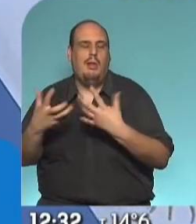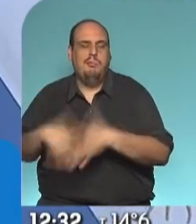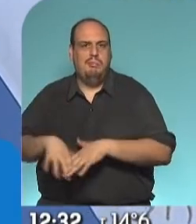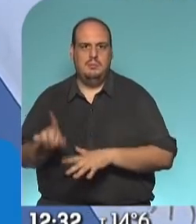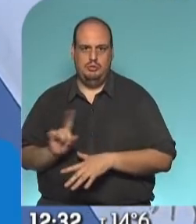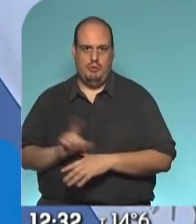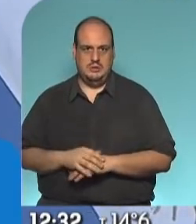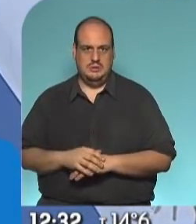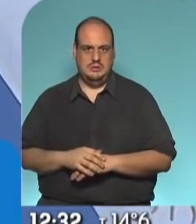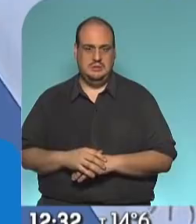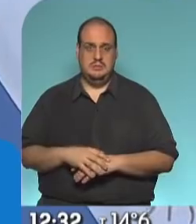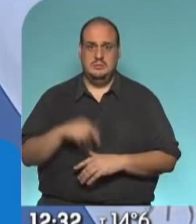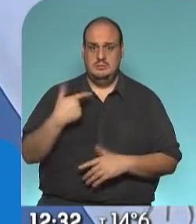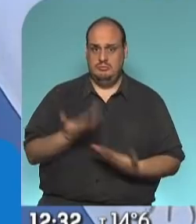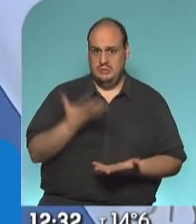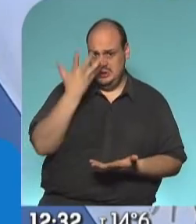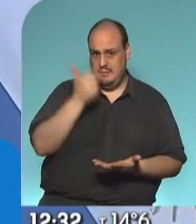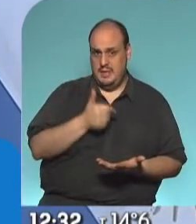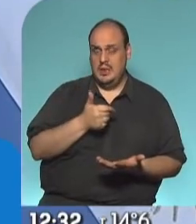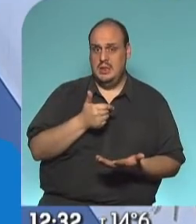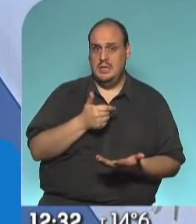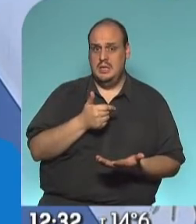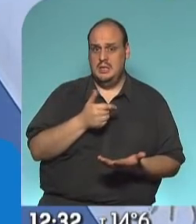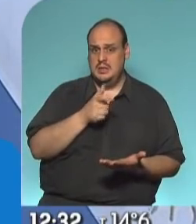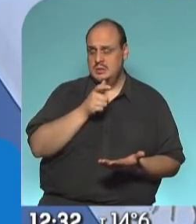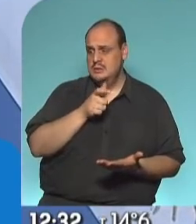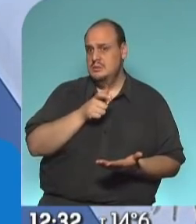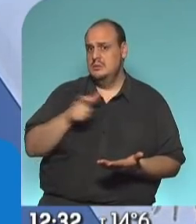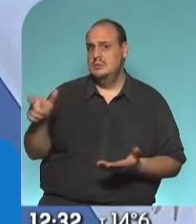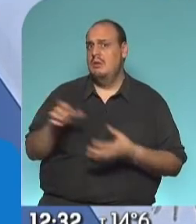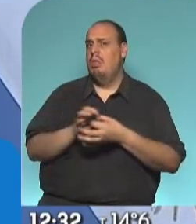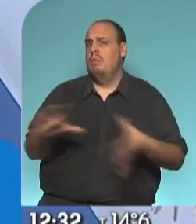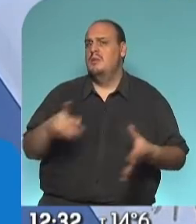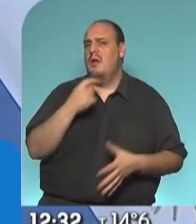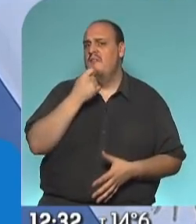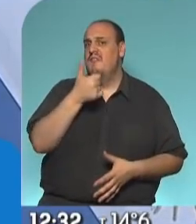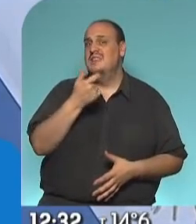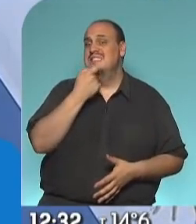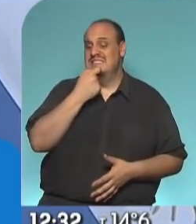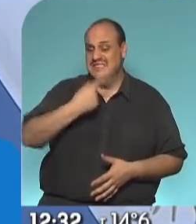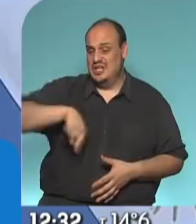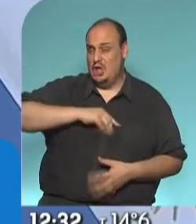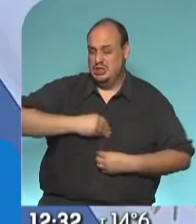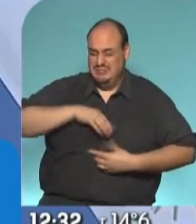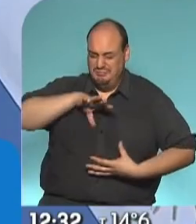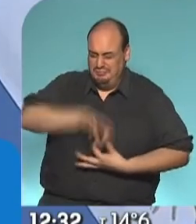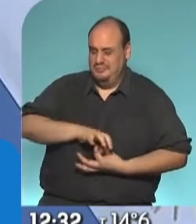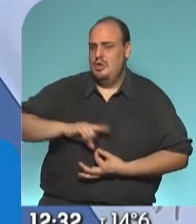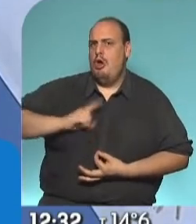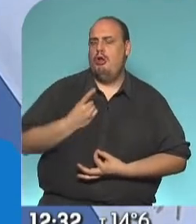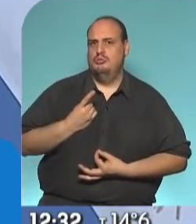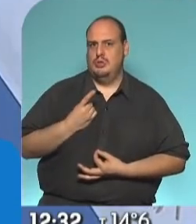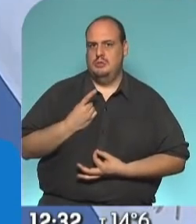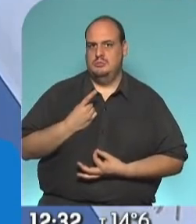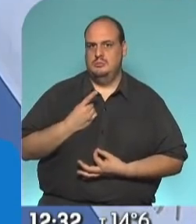Y la respuesta fue: es muy fácil lograr la independencia, y así es que el orgullo nacional está en nosotros.